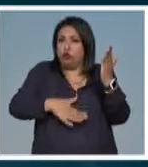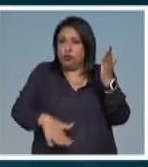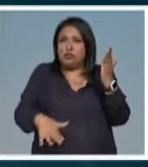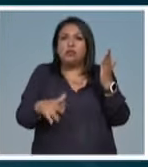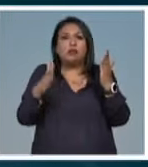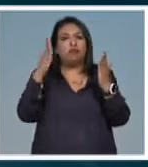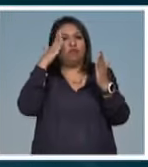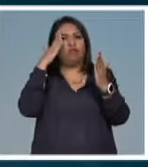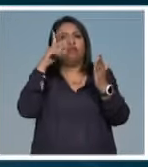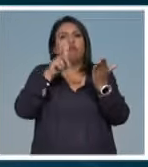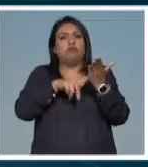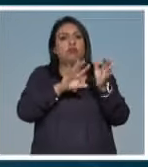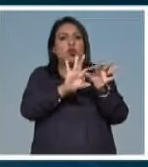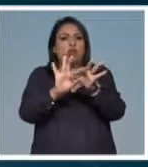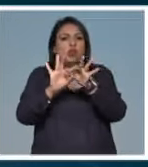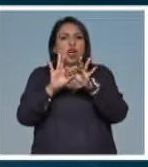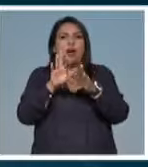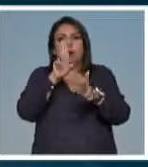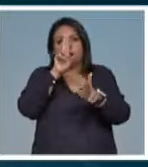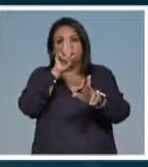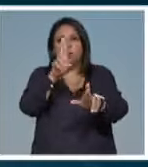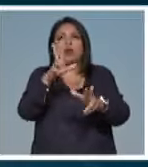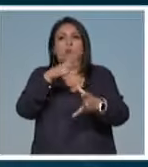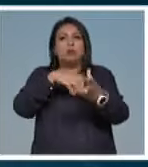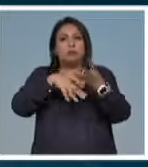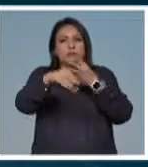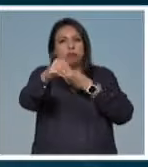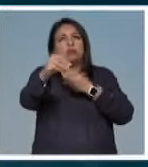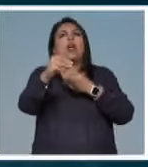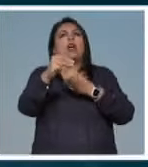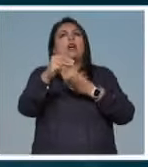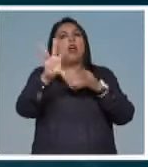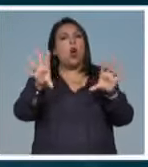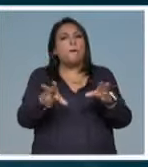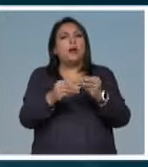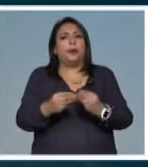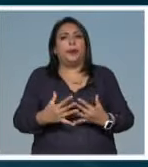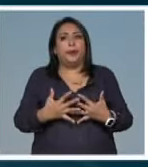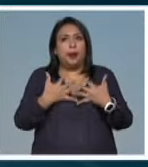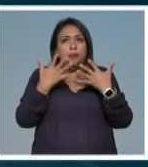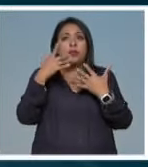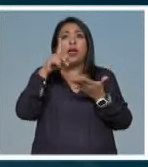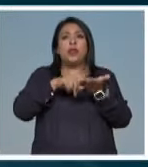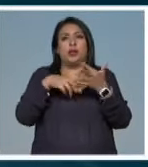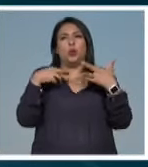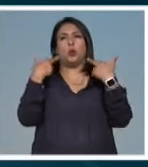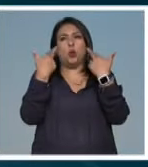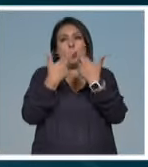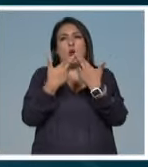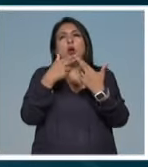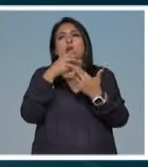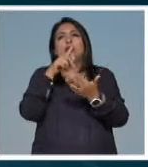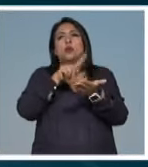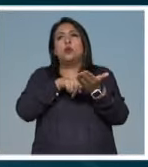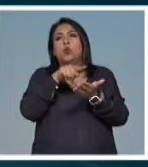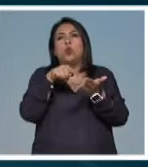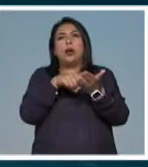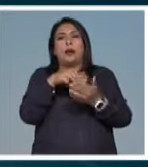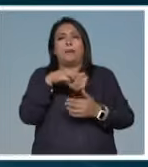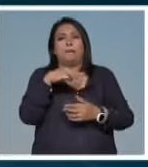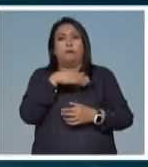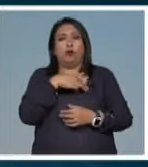como pilares a la unidad, el respeto, el entendimiento recíproco y el bienestar integral. En las reuniones plenarias desarrolladas en el municipio de